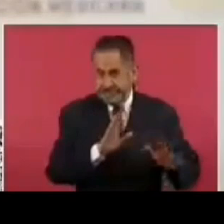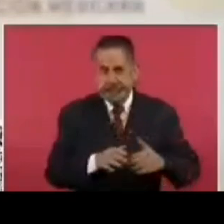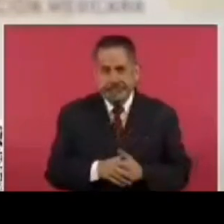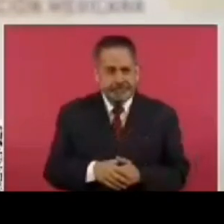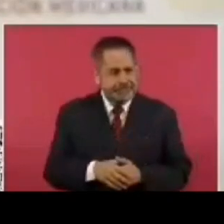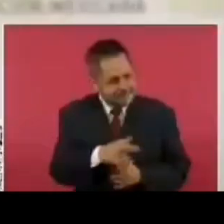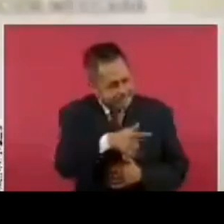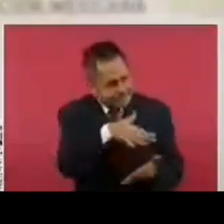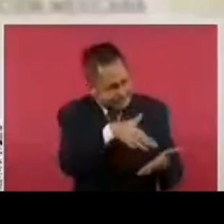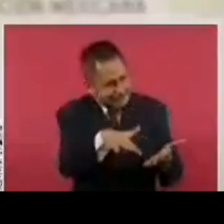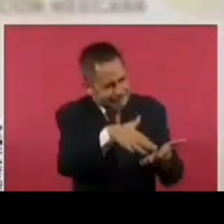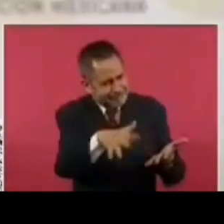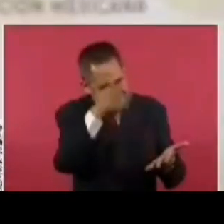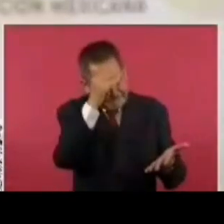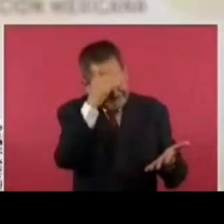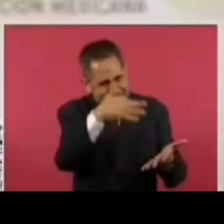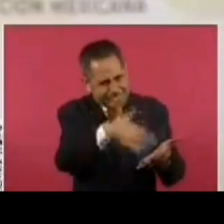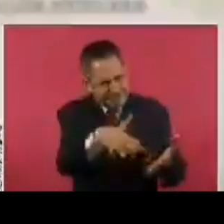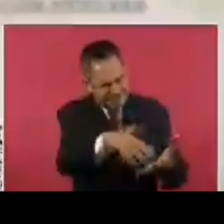Pues que lea